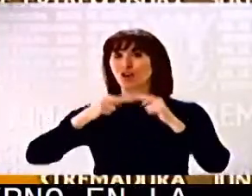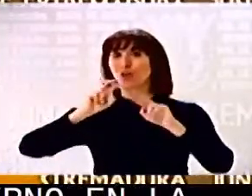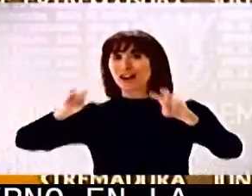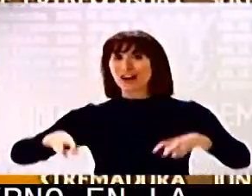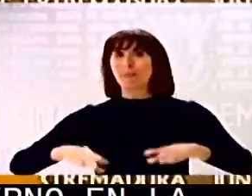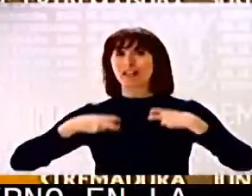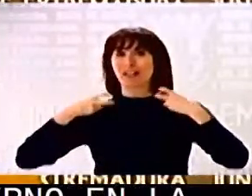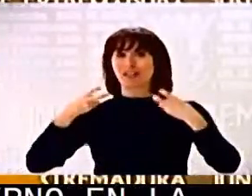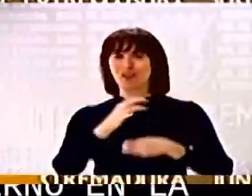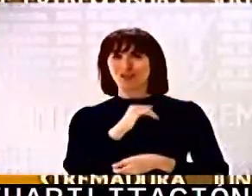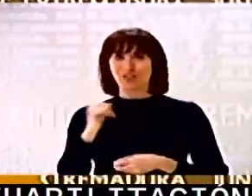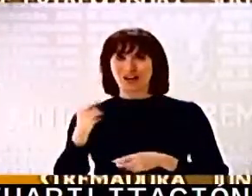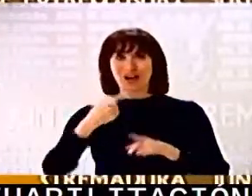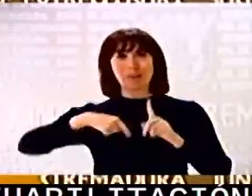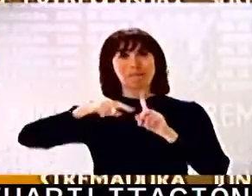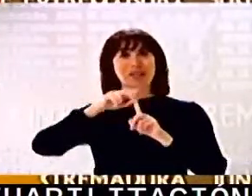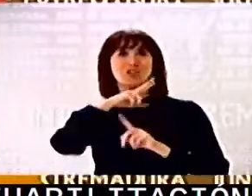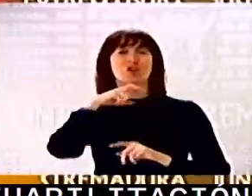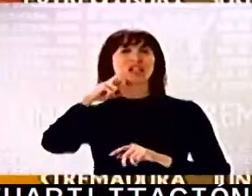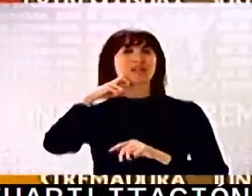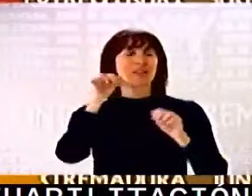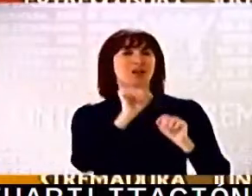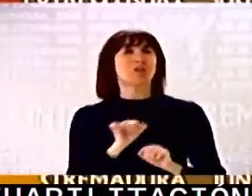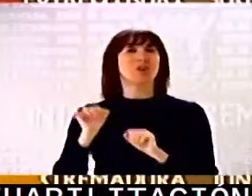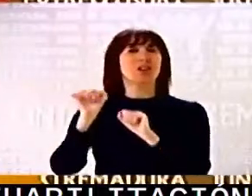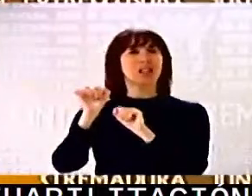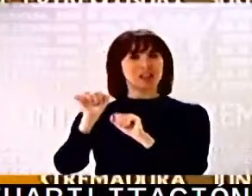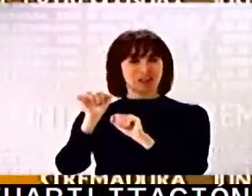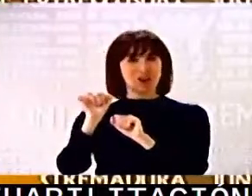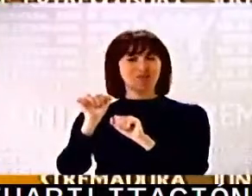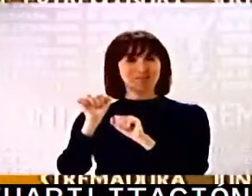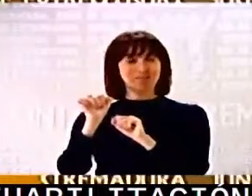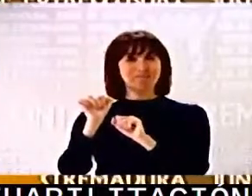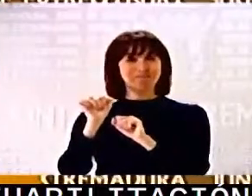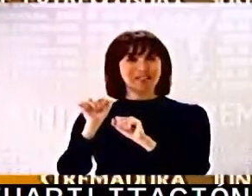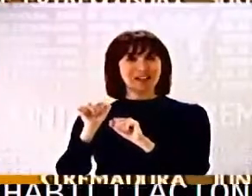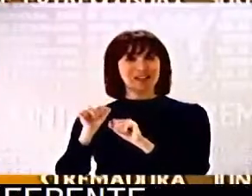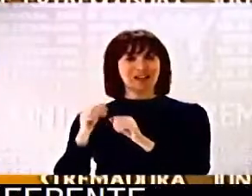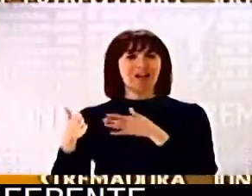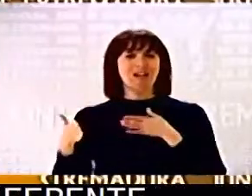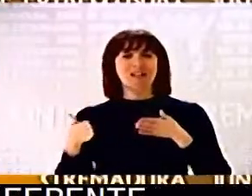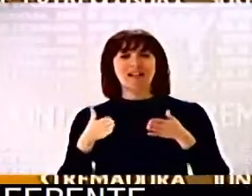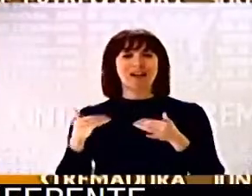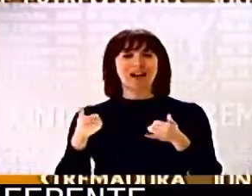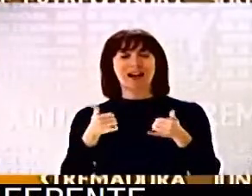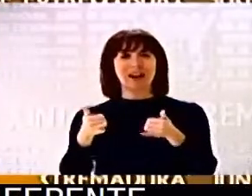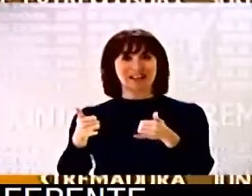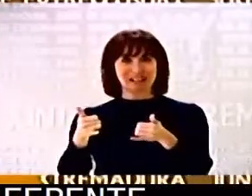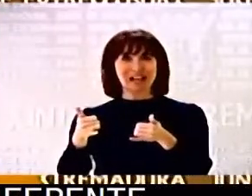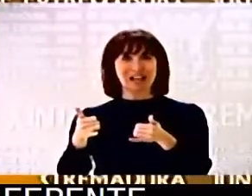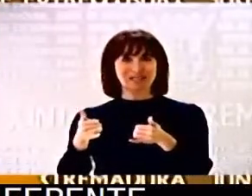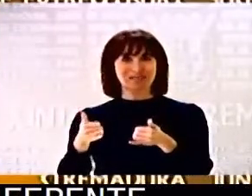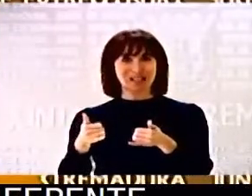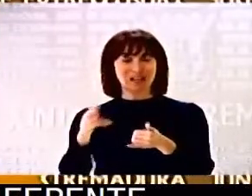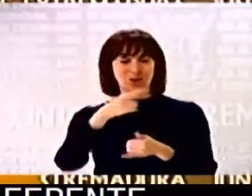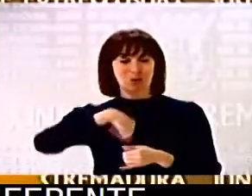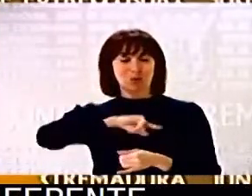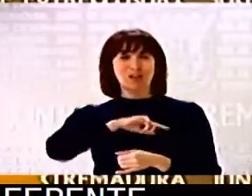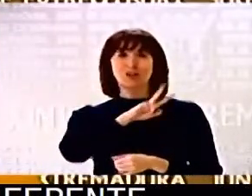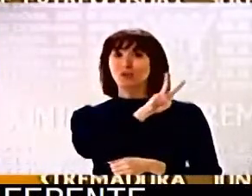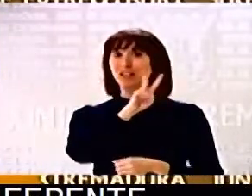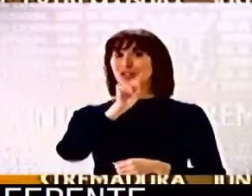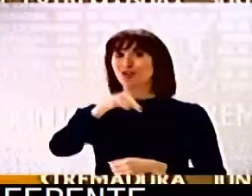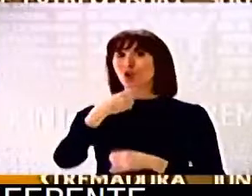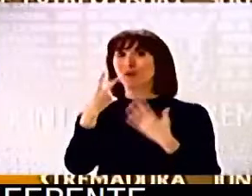rehabilitación, así como de conservación y explotación de diferentes carreteras de nuestra comunidad autónoma.